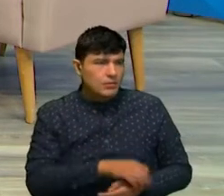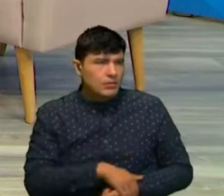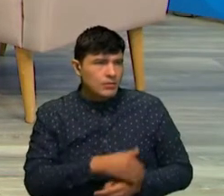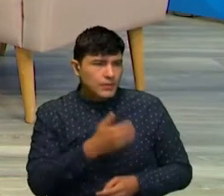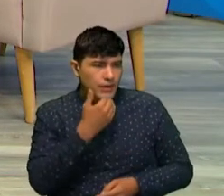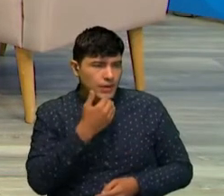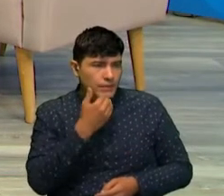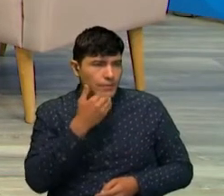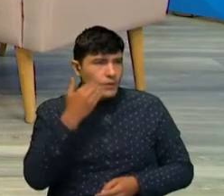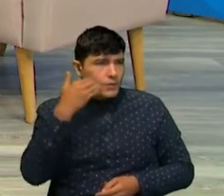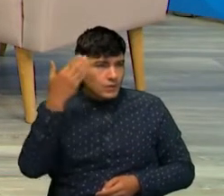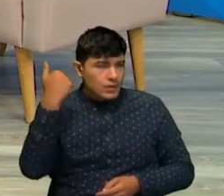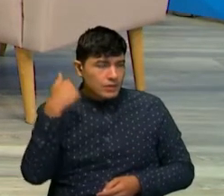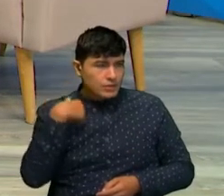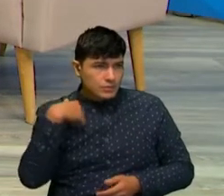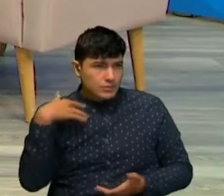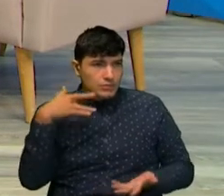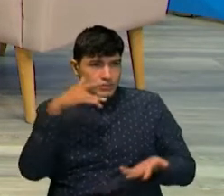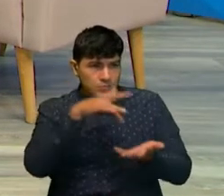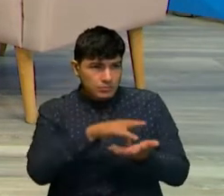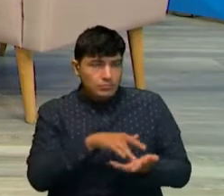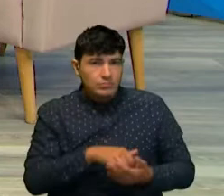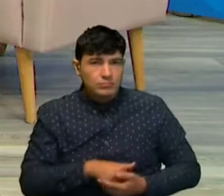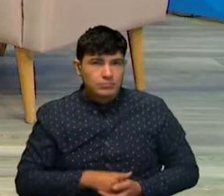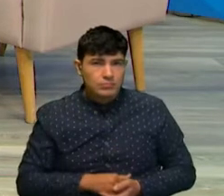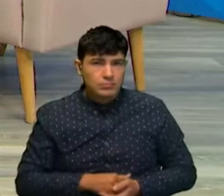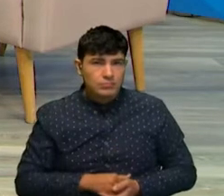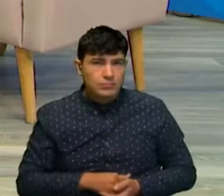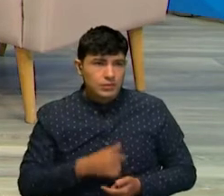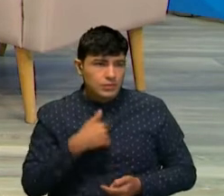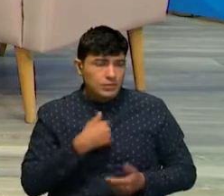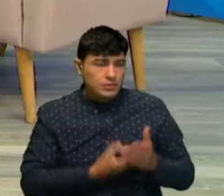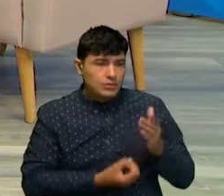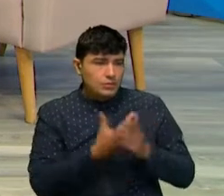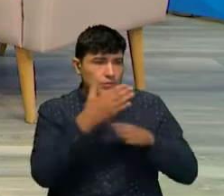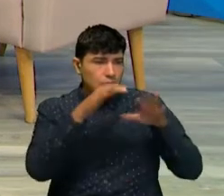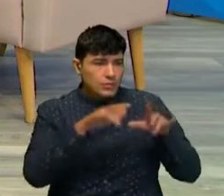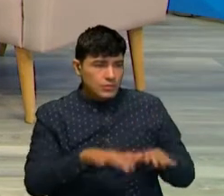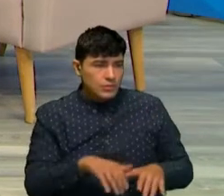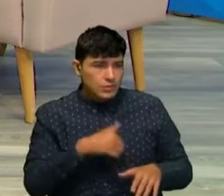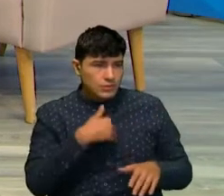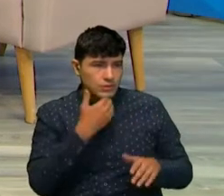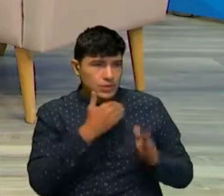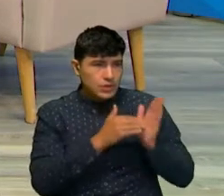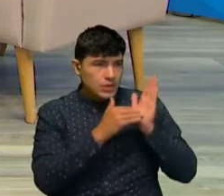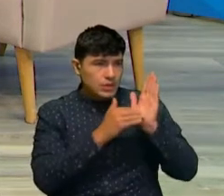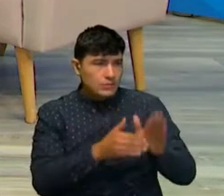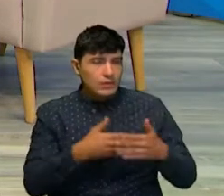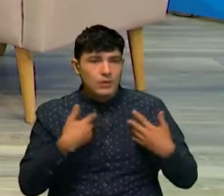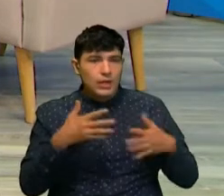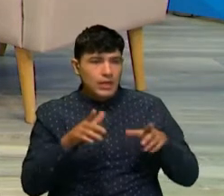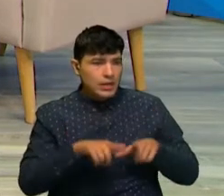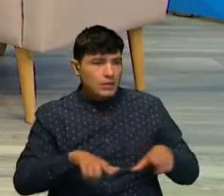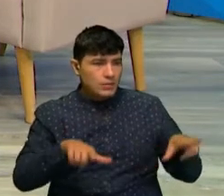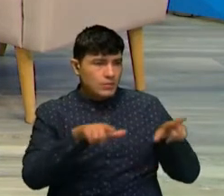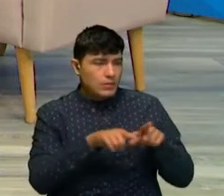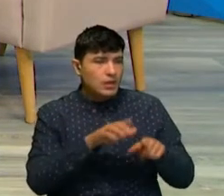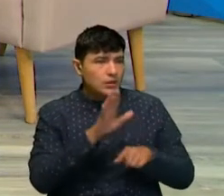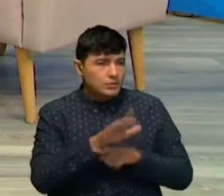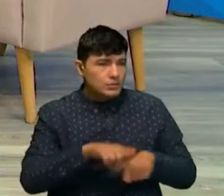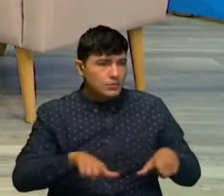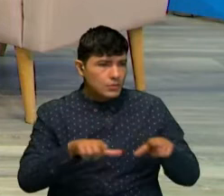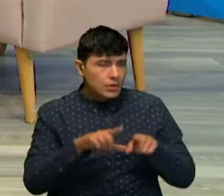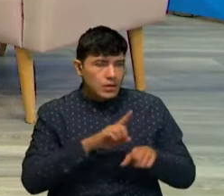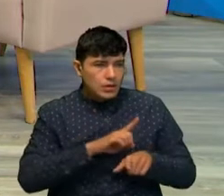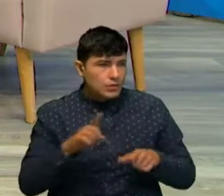ejemplo, cuando uno llega y monta una oficina, un ejemplo, en algún lugar y el predio no es de